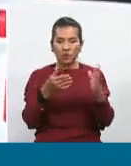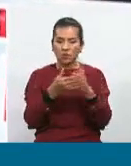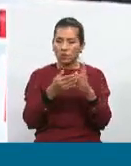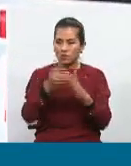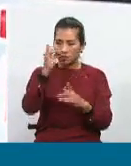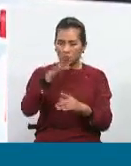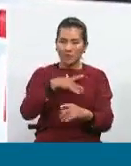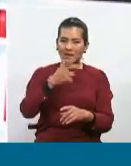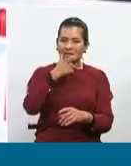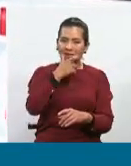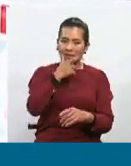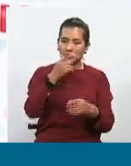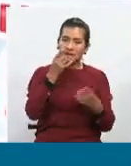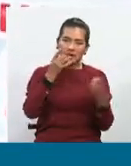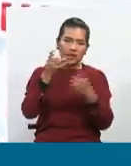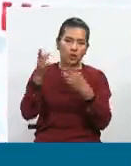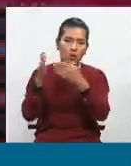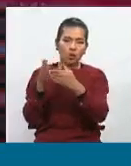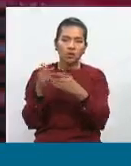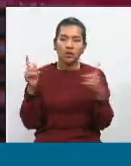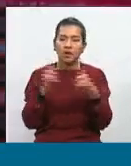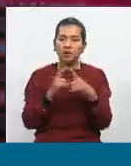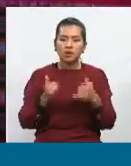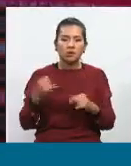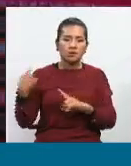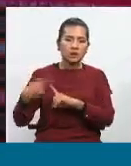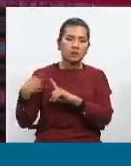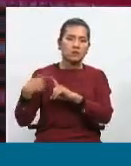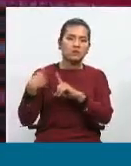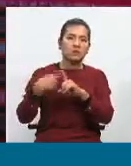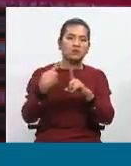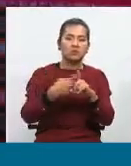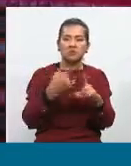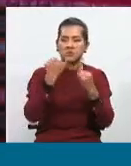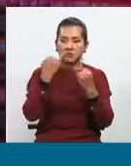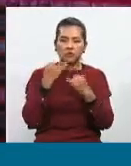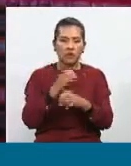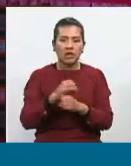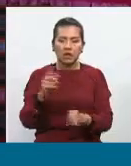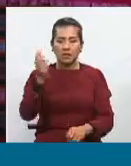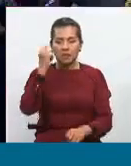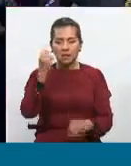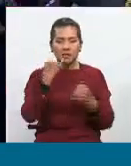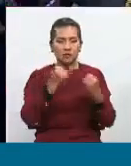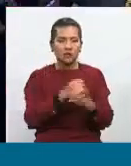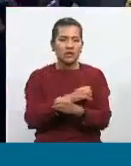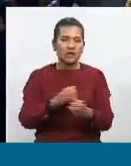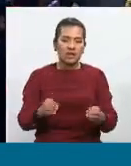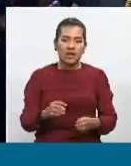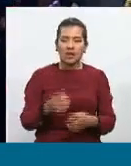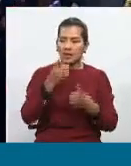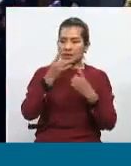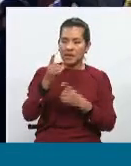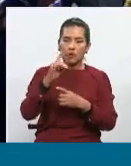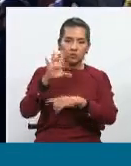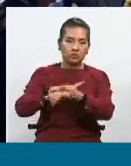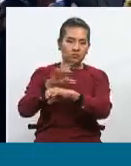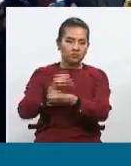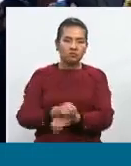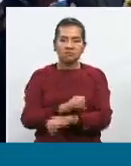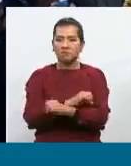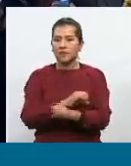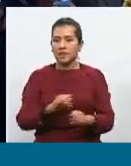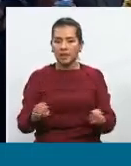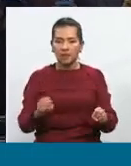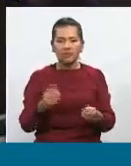Camacho y otros, y qué resultado tenemos hasta ahora? Ni siquiera una declaración, menos una imputación formal. ¿Qué está pasando con